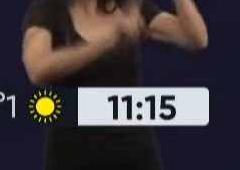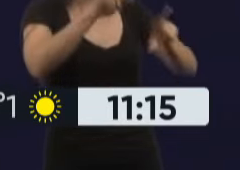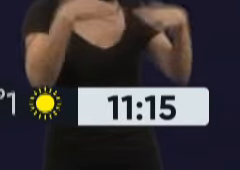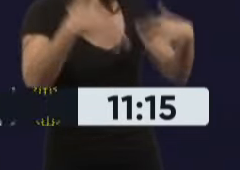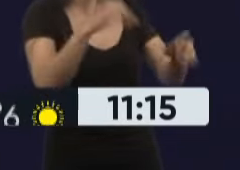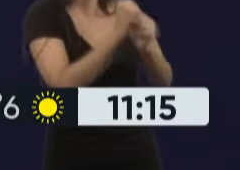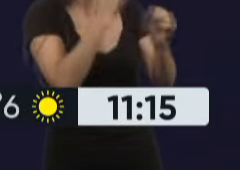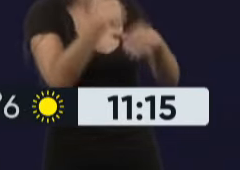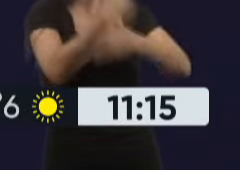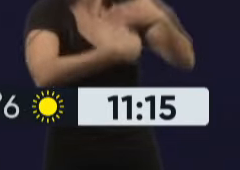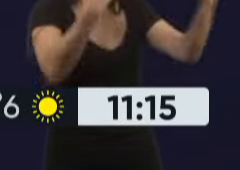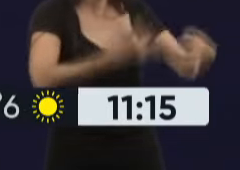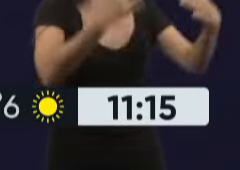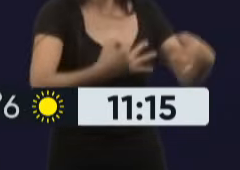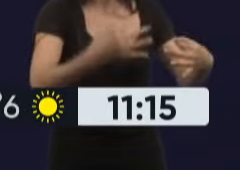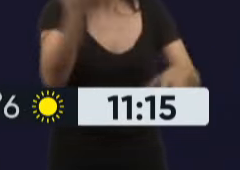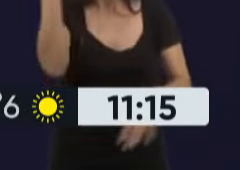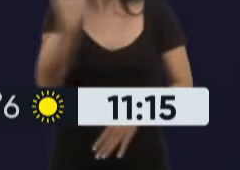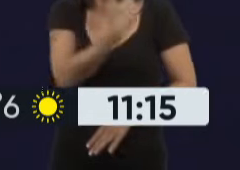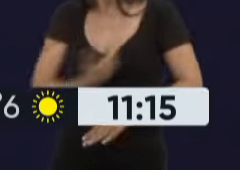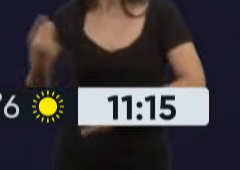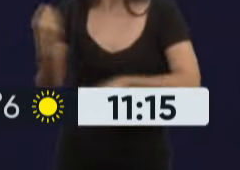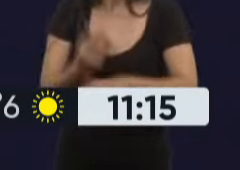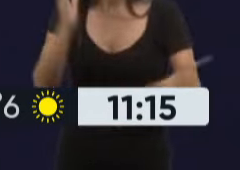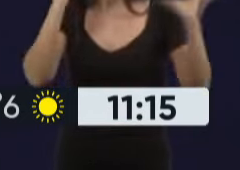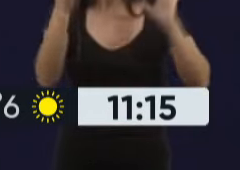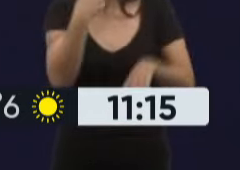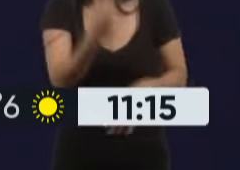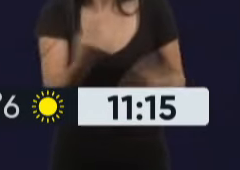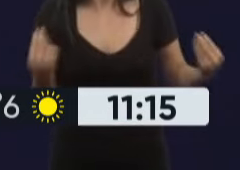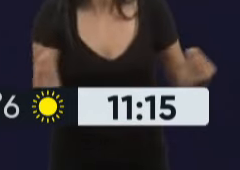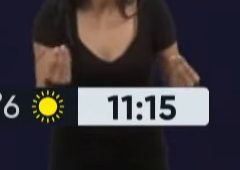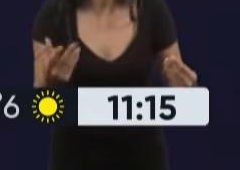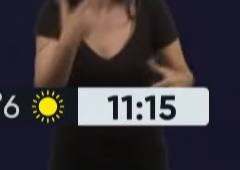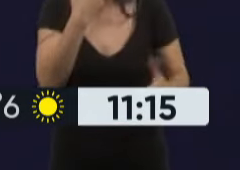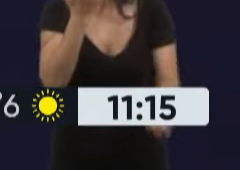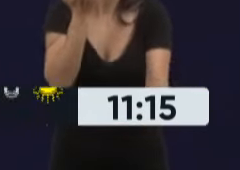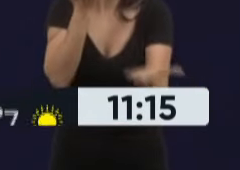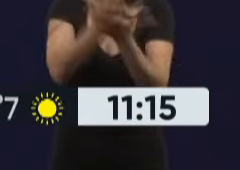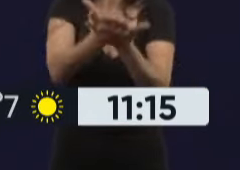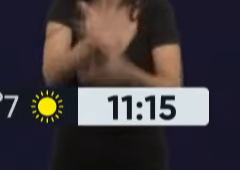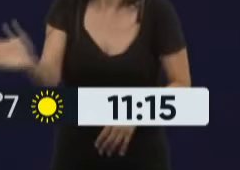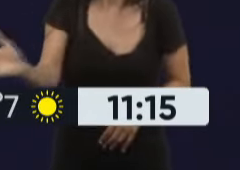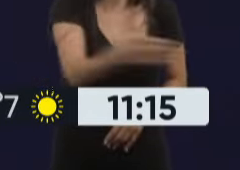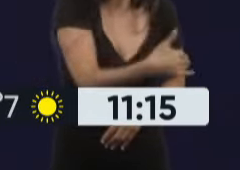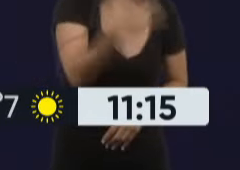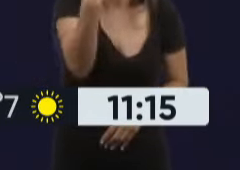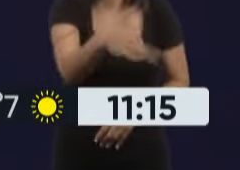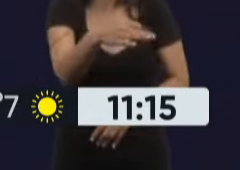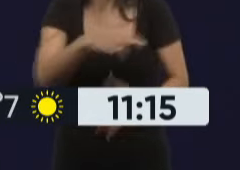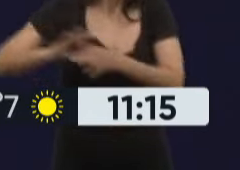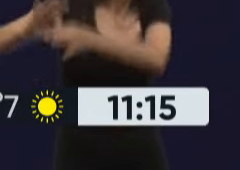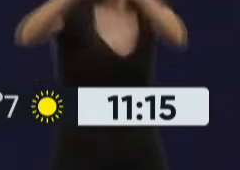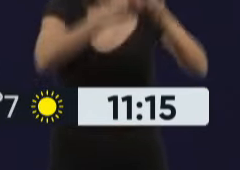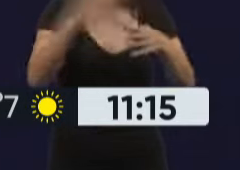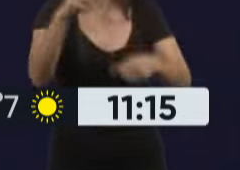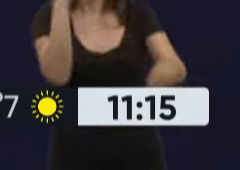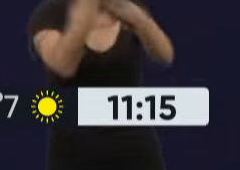que lo que hizo el presidente no es Ni más ni menos que sin distinción apelar al equilibrio fiscal a que todas las